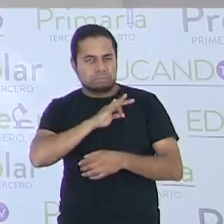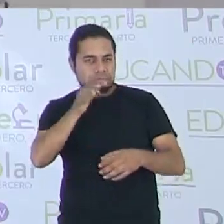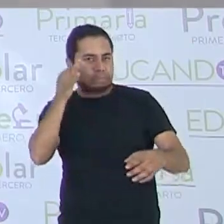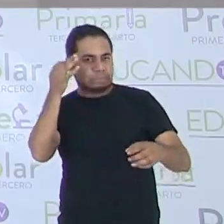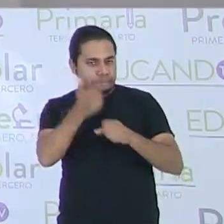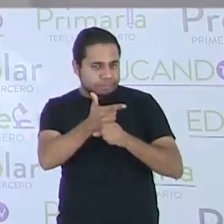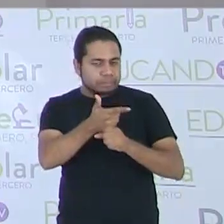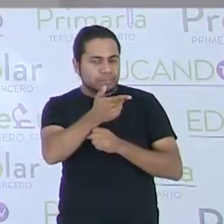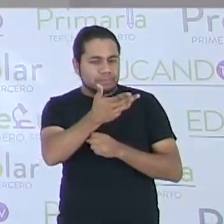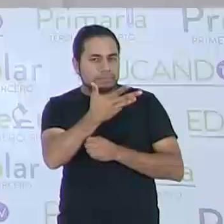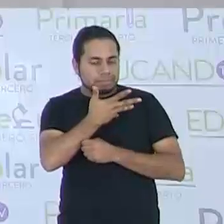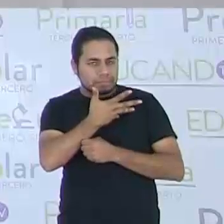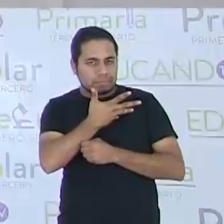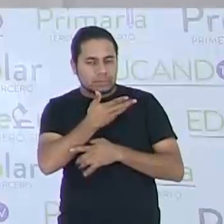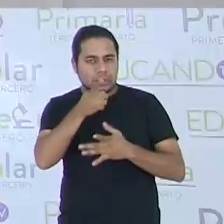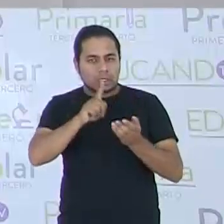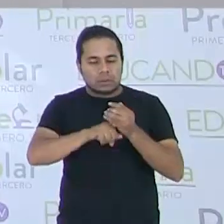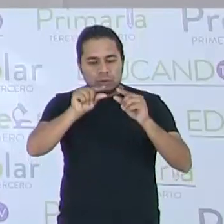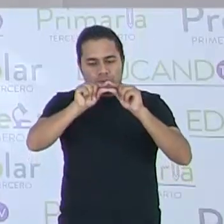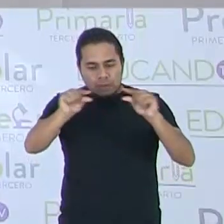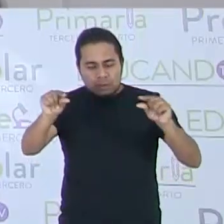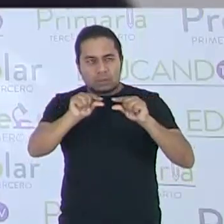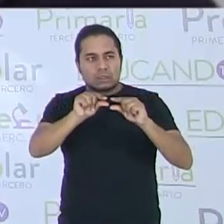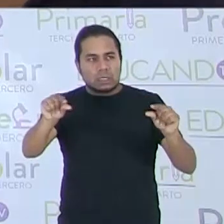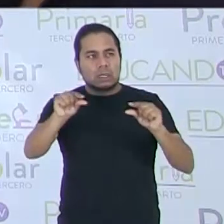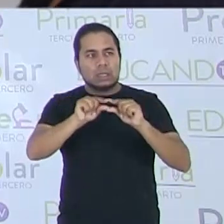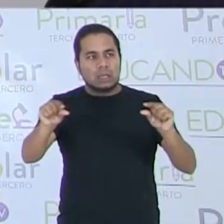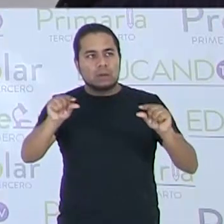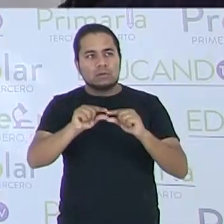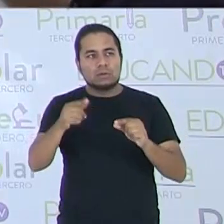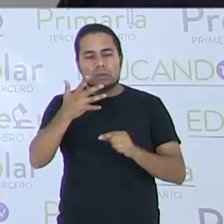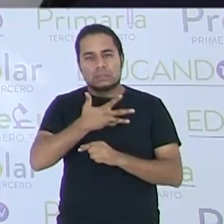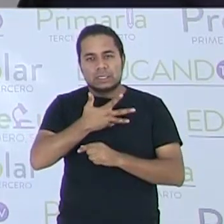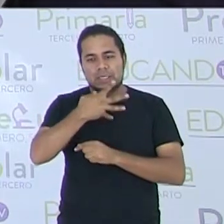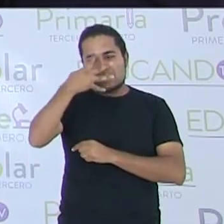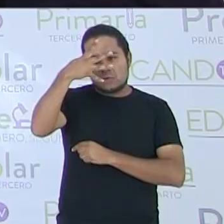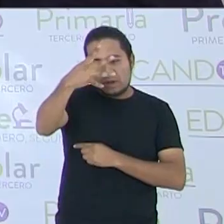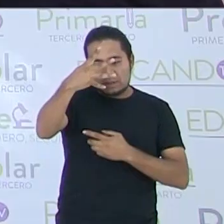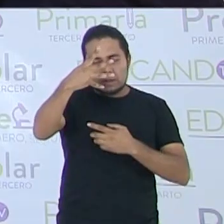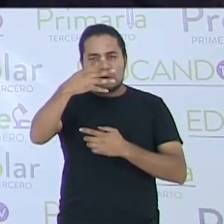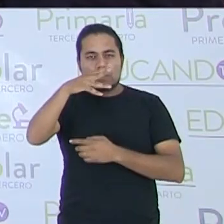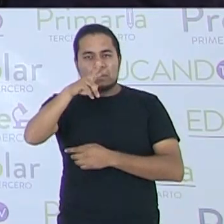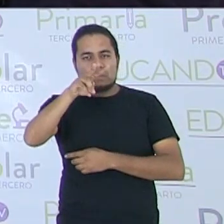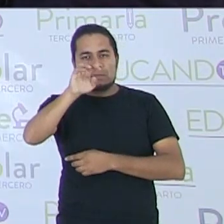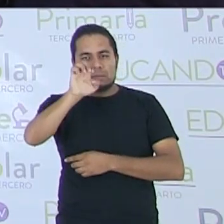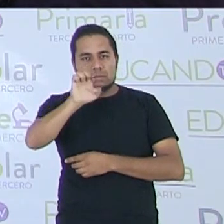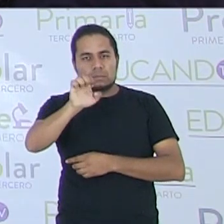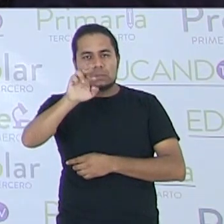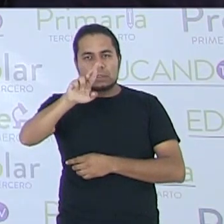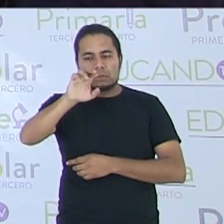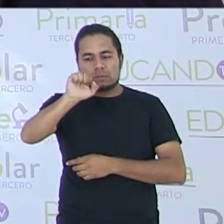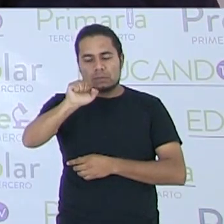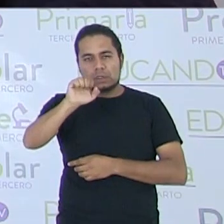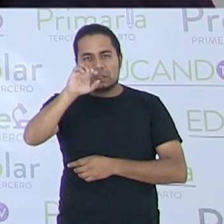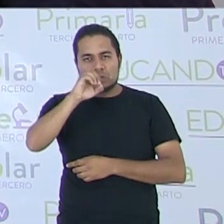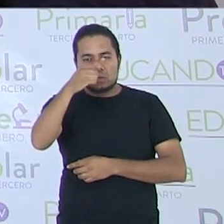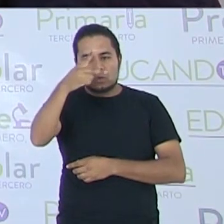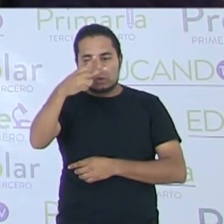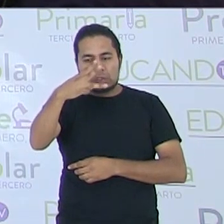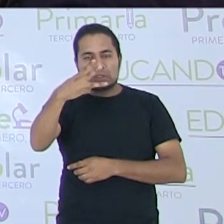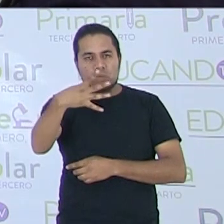que tienen cada una de estas estrofas 4 versos, 1, 2,